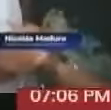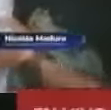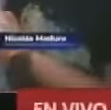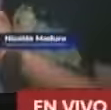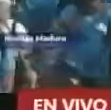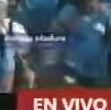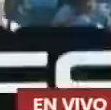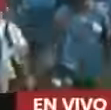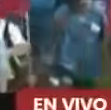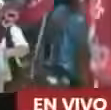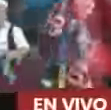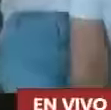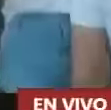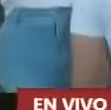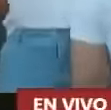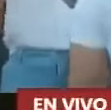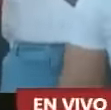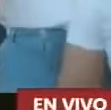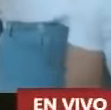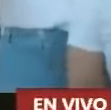Viernes.